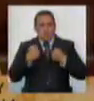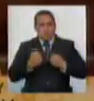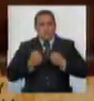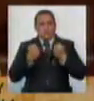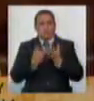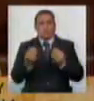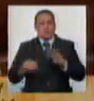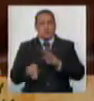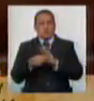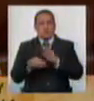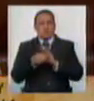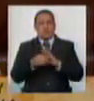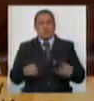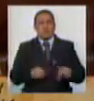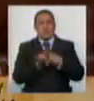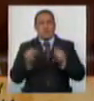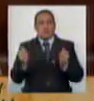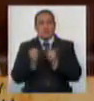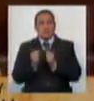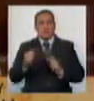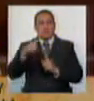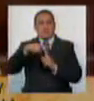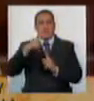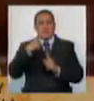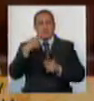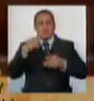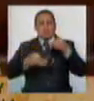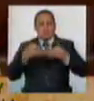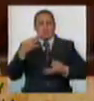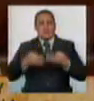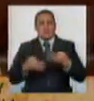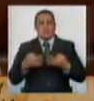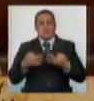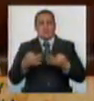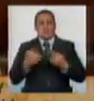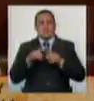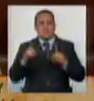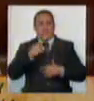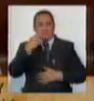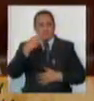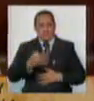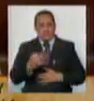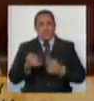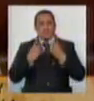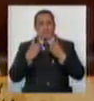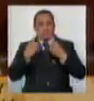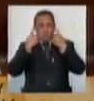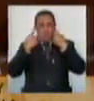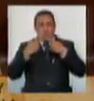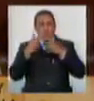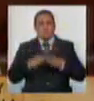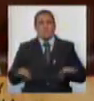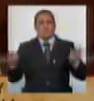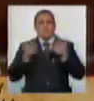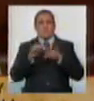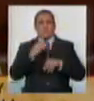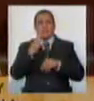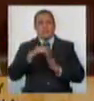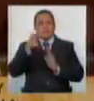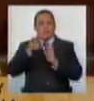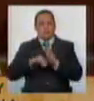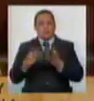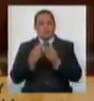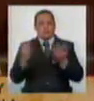la corrupción a través del Tribunal de Disciplina Policial. Sin duda, un reto importante ha sido reducir las